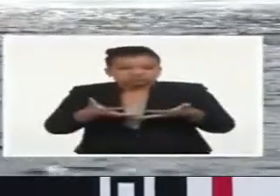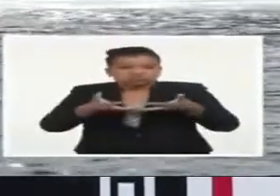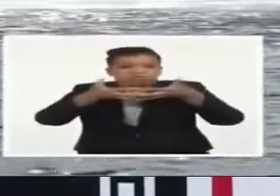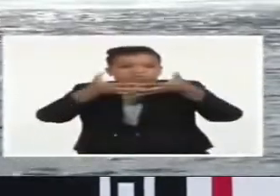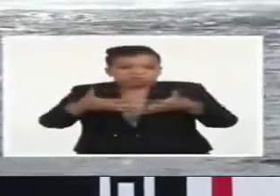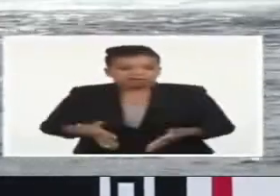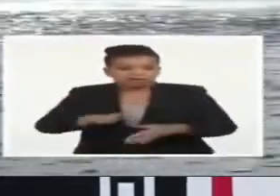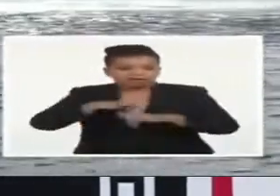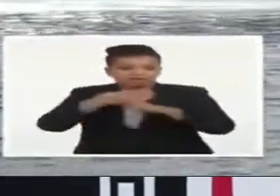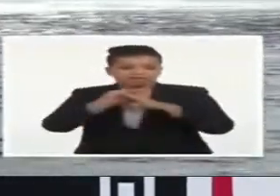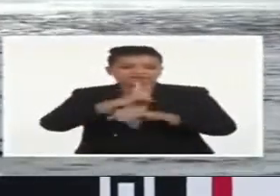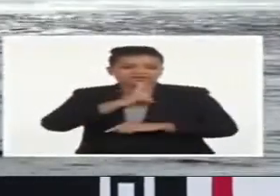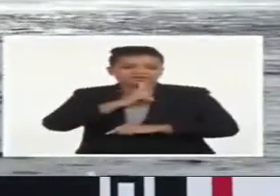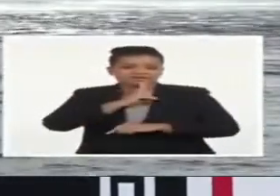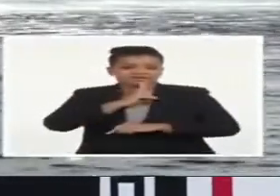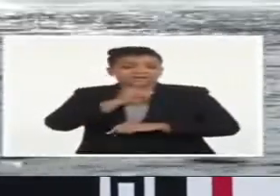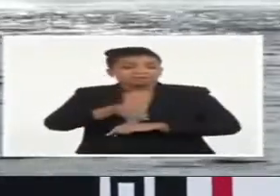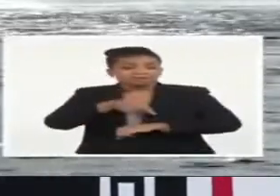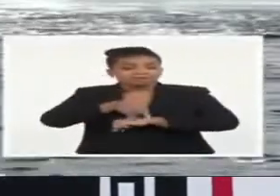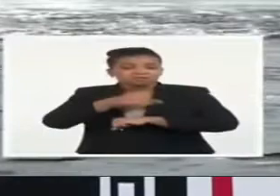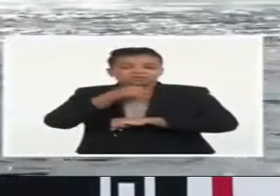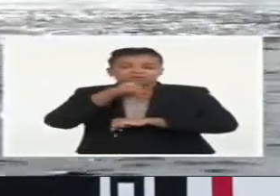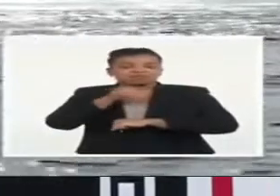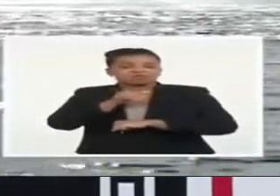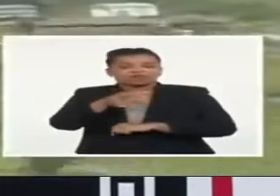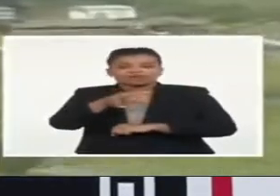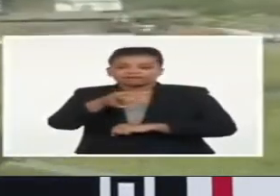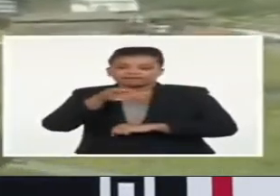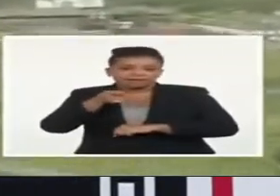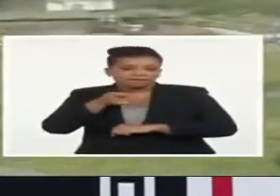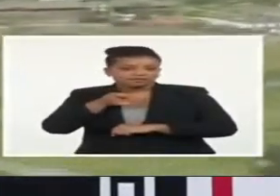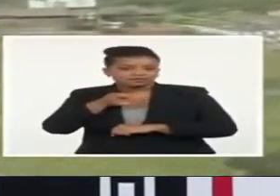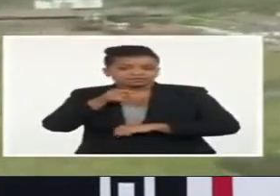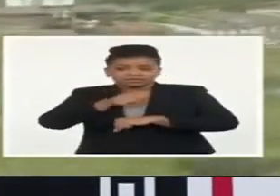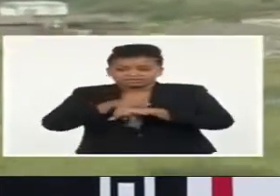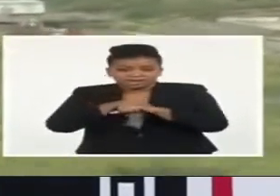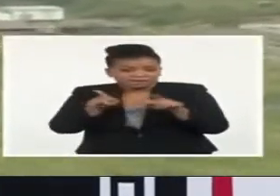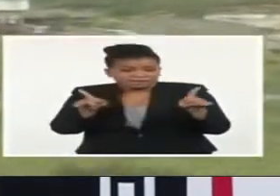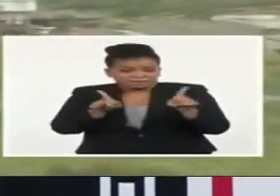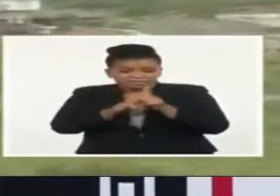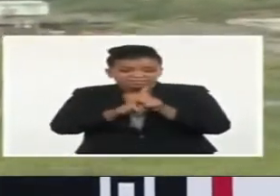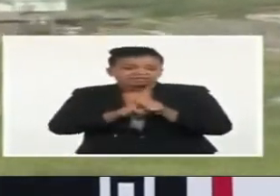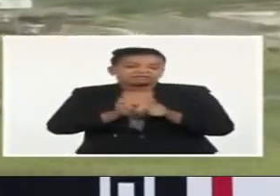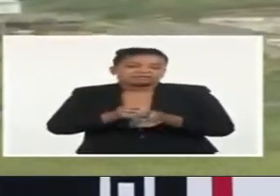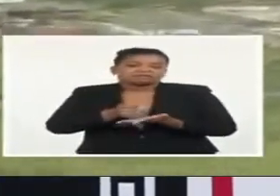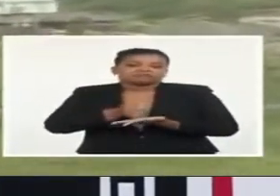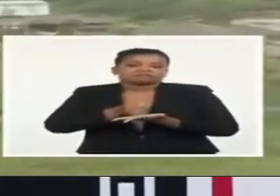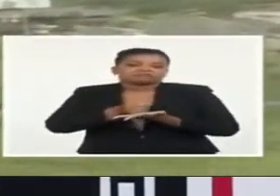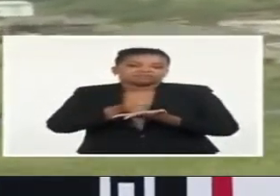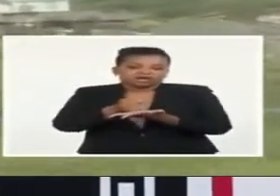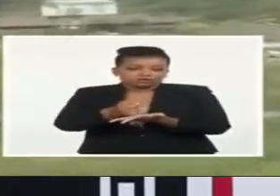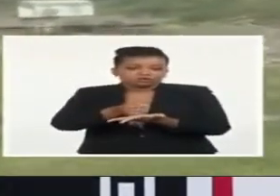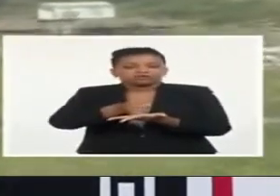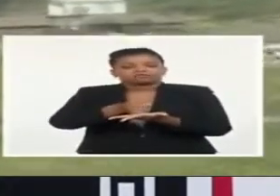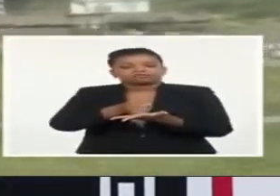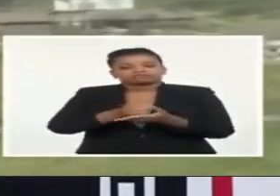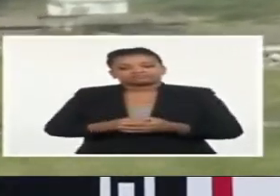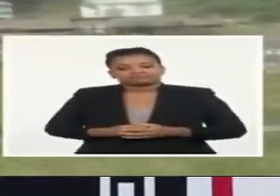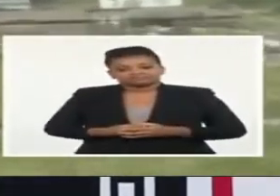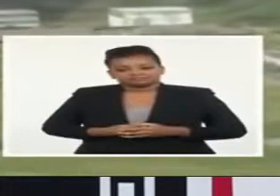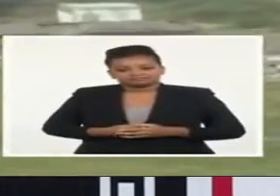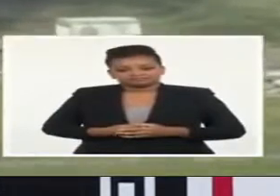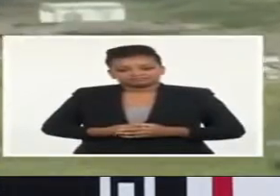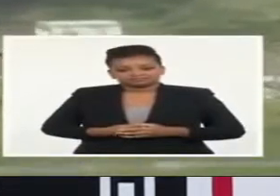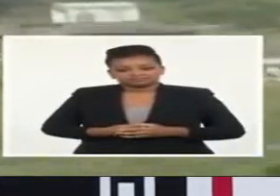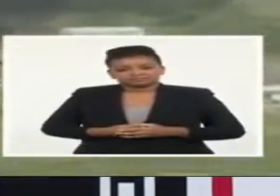Entonces tú tienes unos supertanqueros, unos tanques de miles de galones de combustible, y tú no